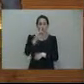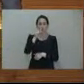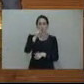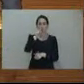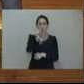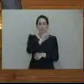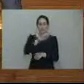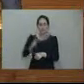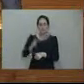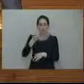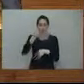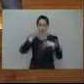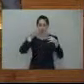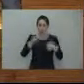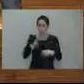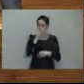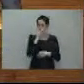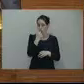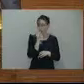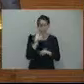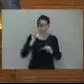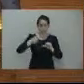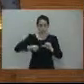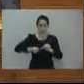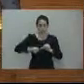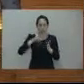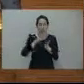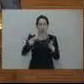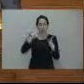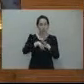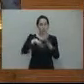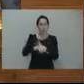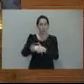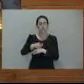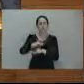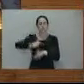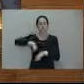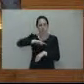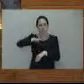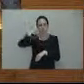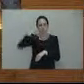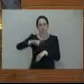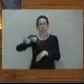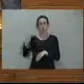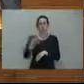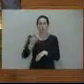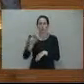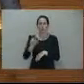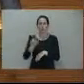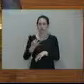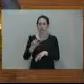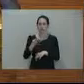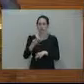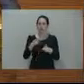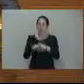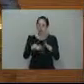2013, hace exactamente un año. Y durante su tramitación yo creo que todos somos conscientes de que no han sido pocas las